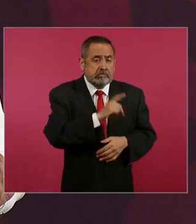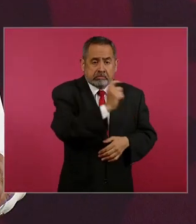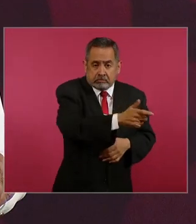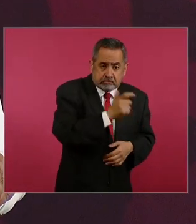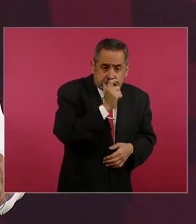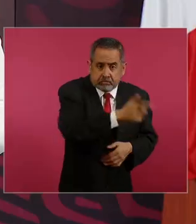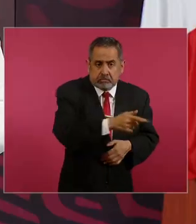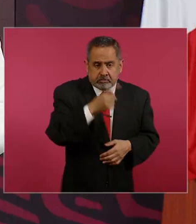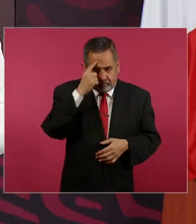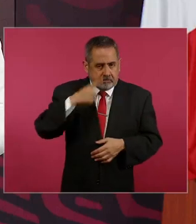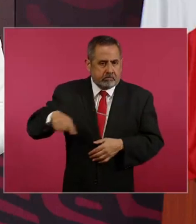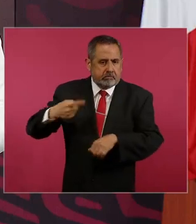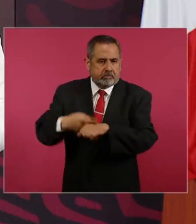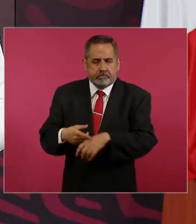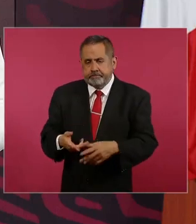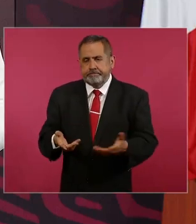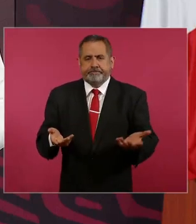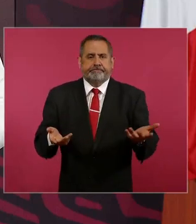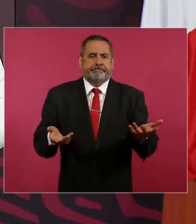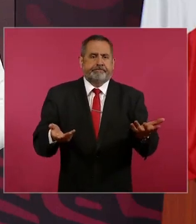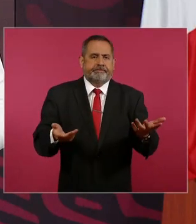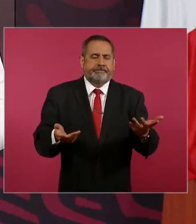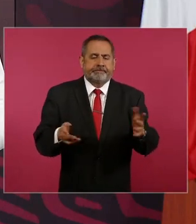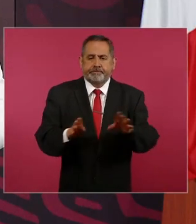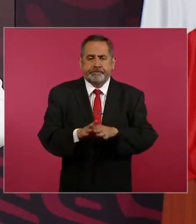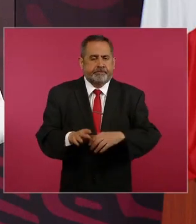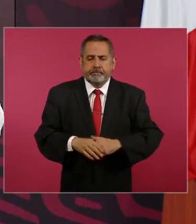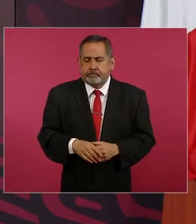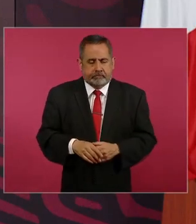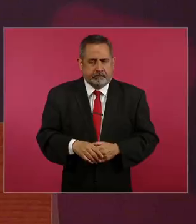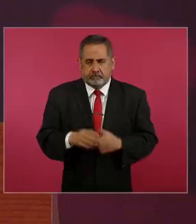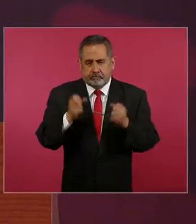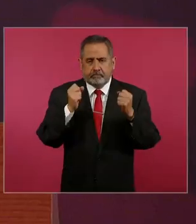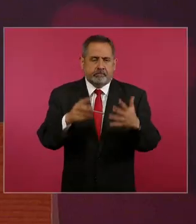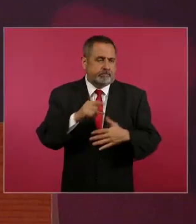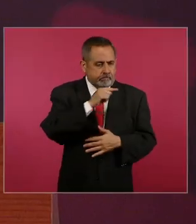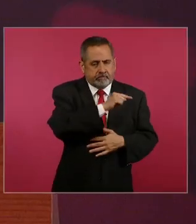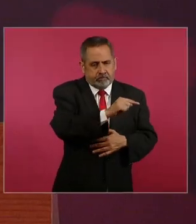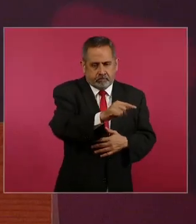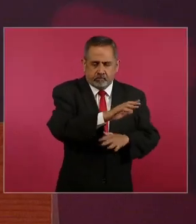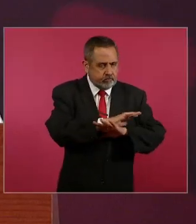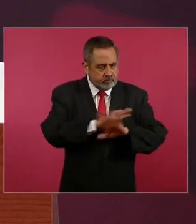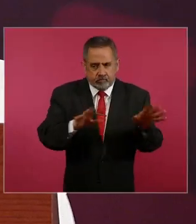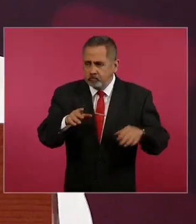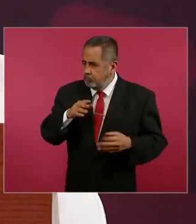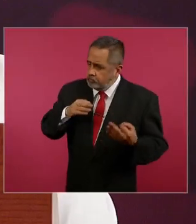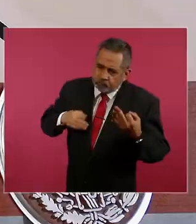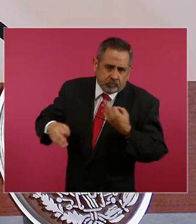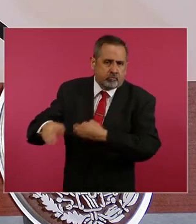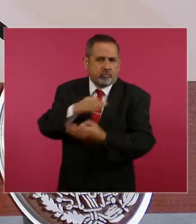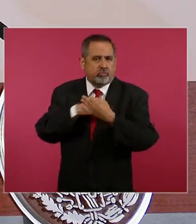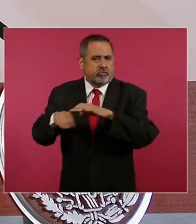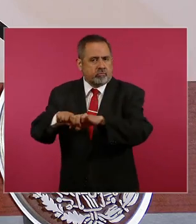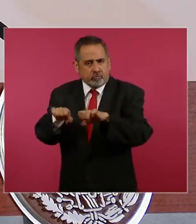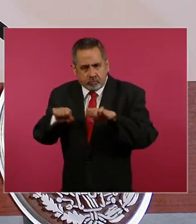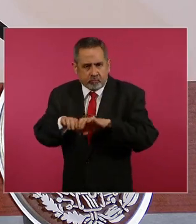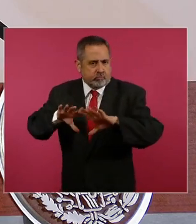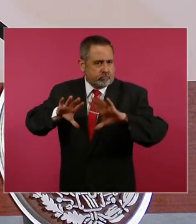enfermedades entonces pues se trata de que todo el equipo el material